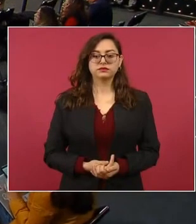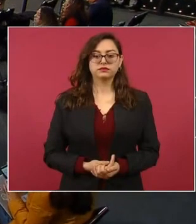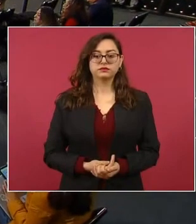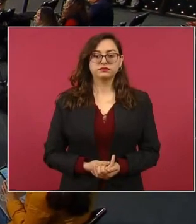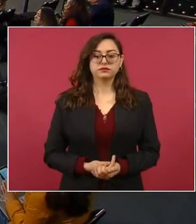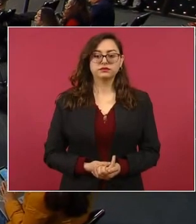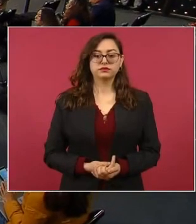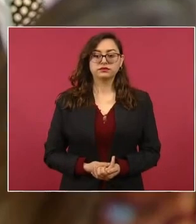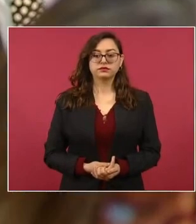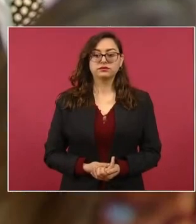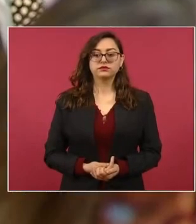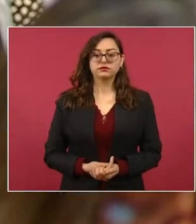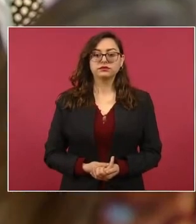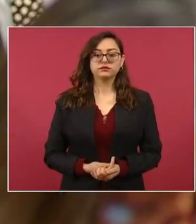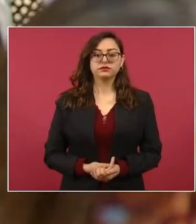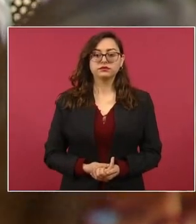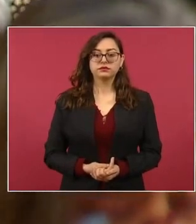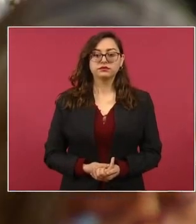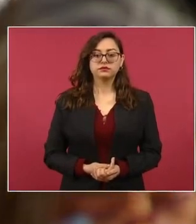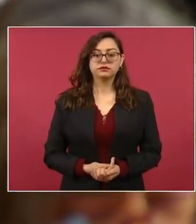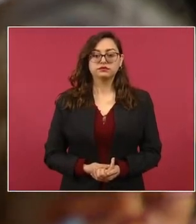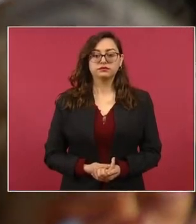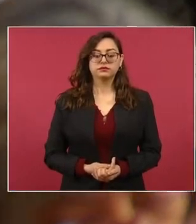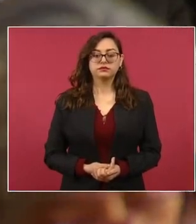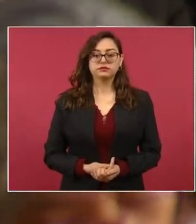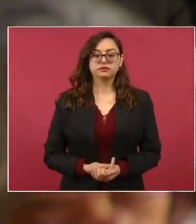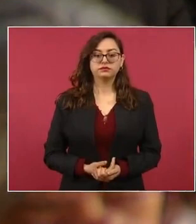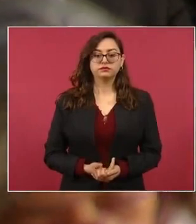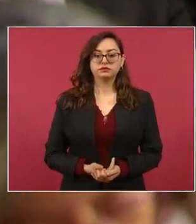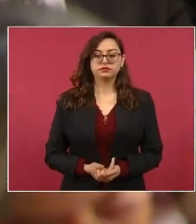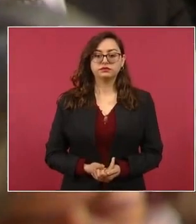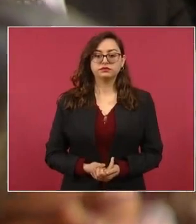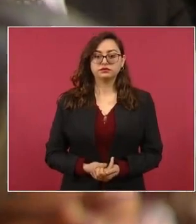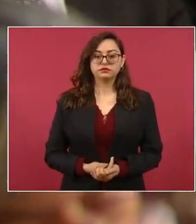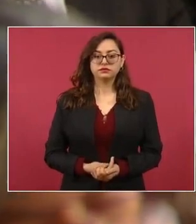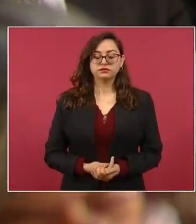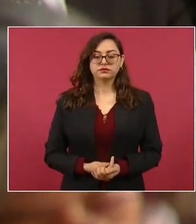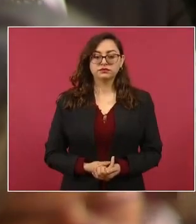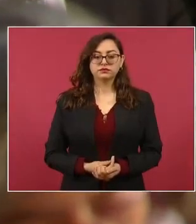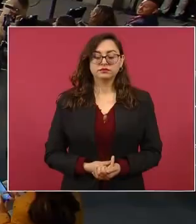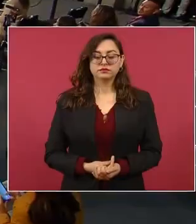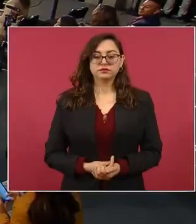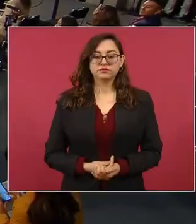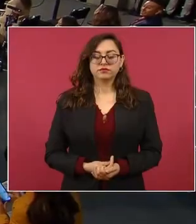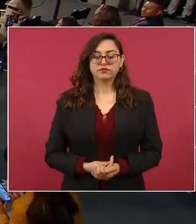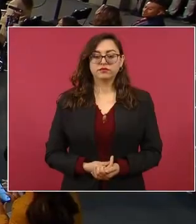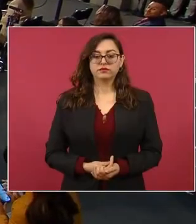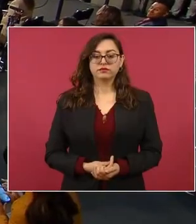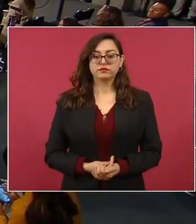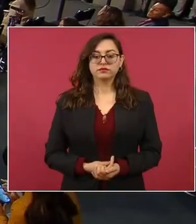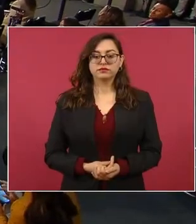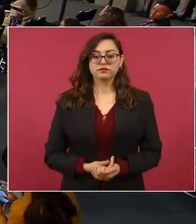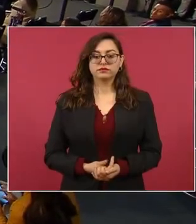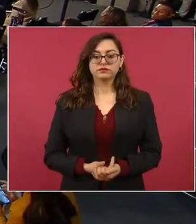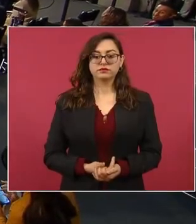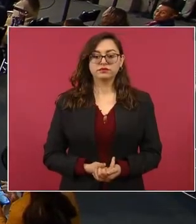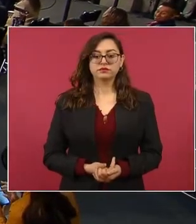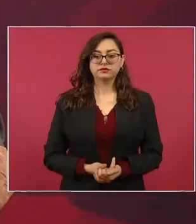de México en Perú. Ahora ya está pasando con Honduras. Pues sí, porque